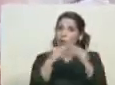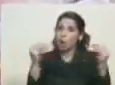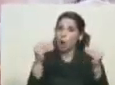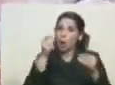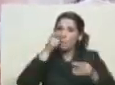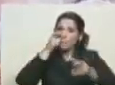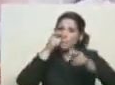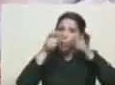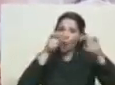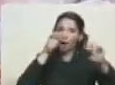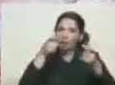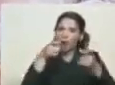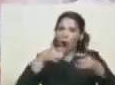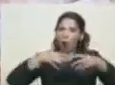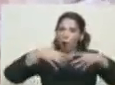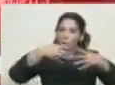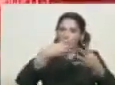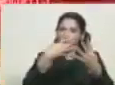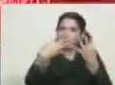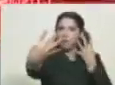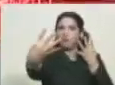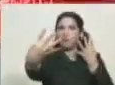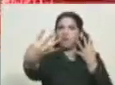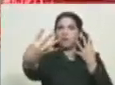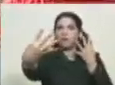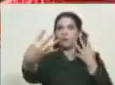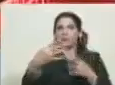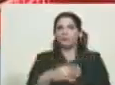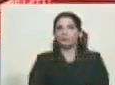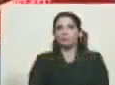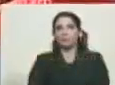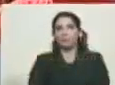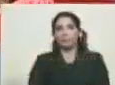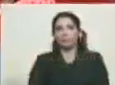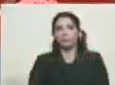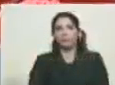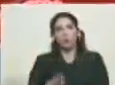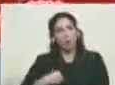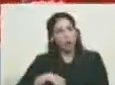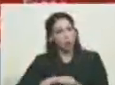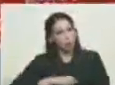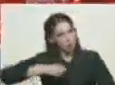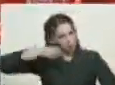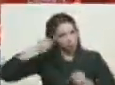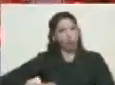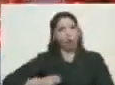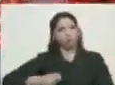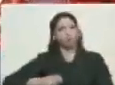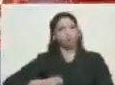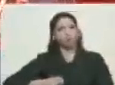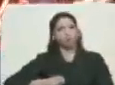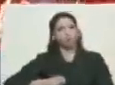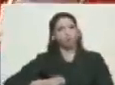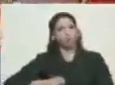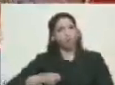estos que están aquí en este patio, en esta carretera, nosotros estamos verdaderamente restiados con la revolución